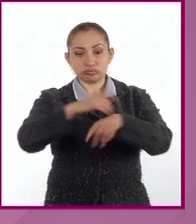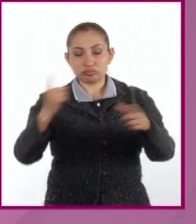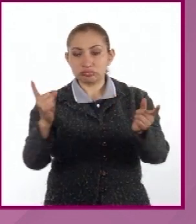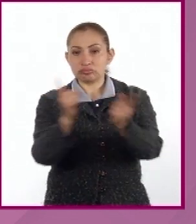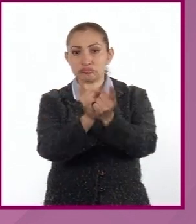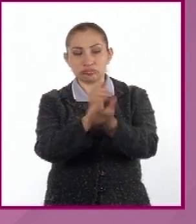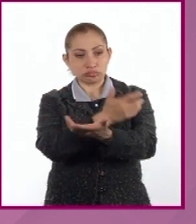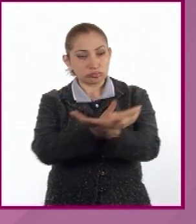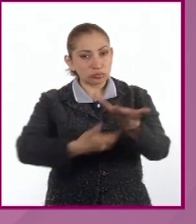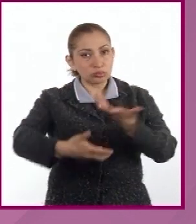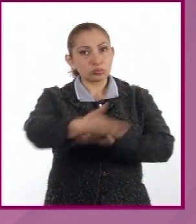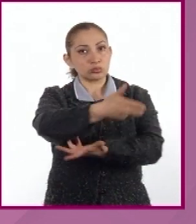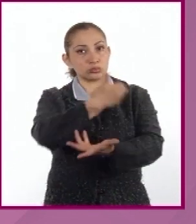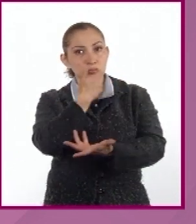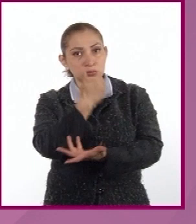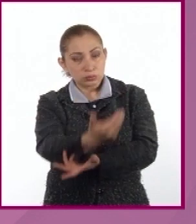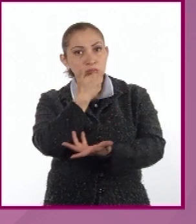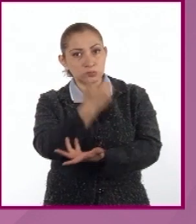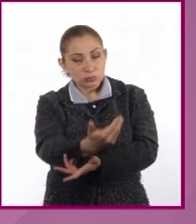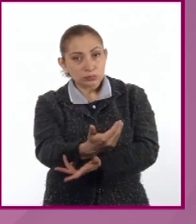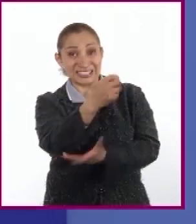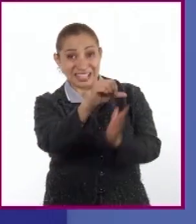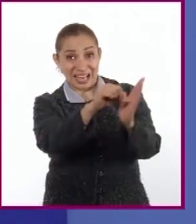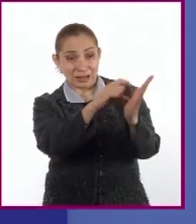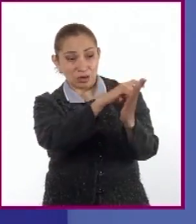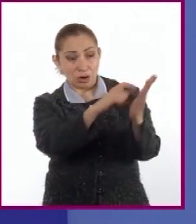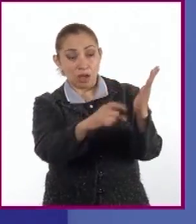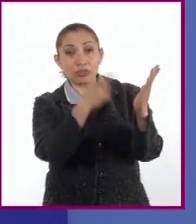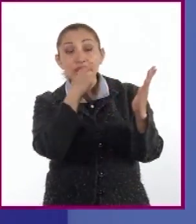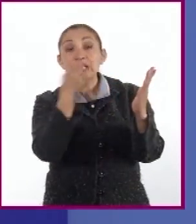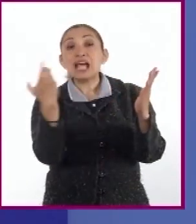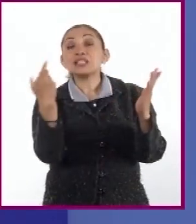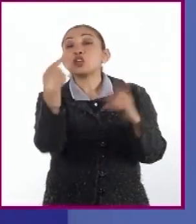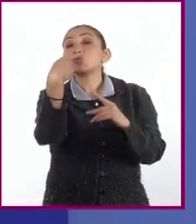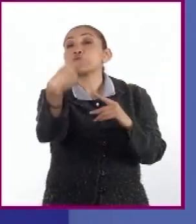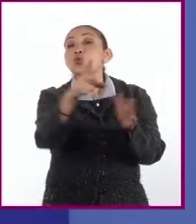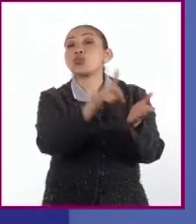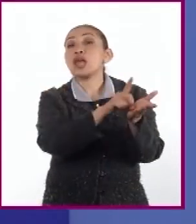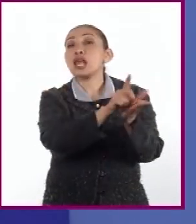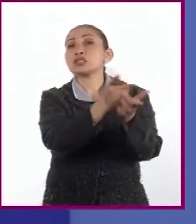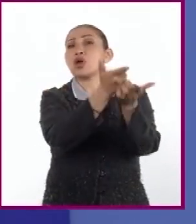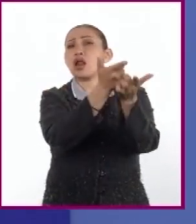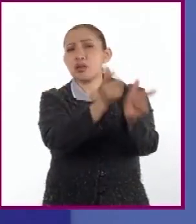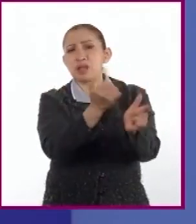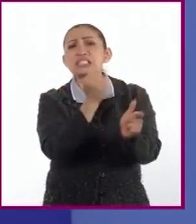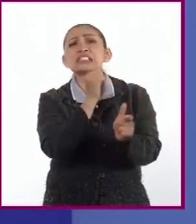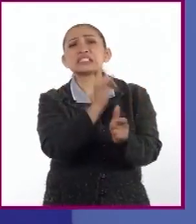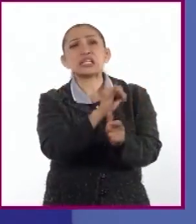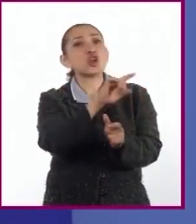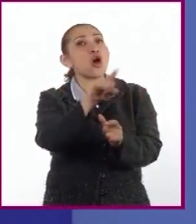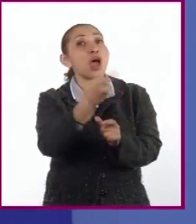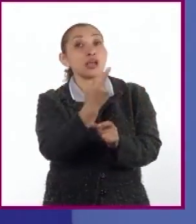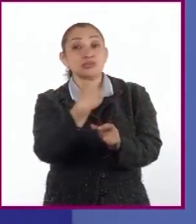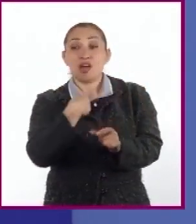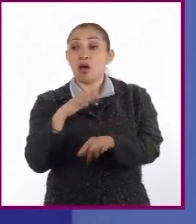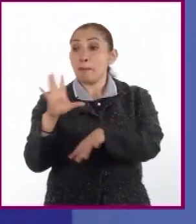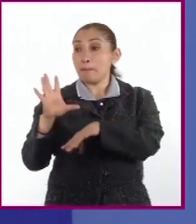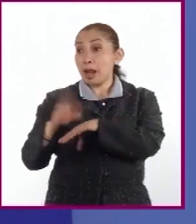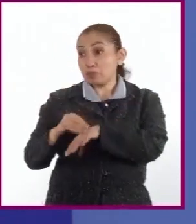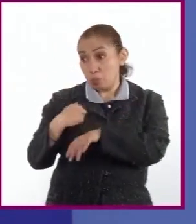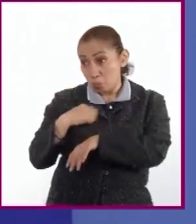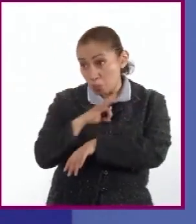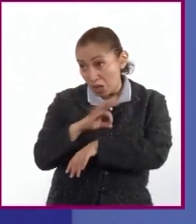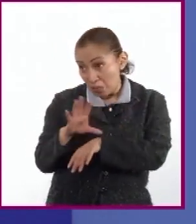con los otros. De acuerdo con este artículo, ejercer los derechos con libertad no se traduce en permiso para hacer lo